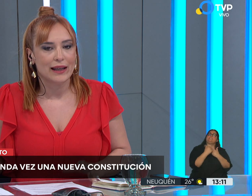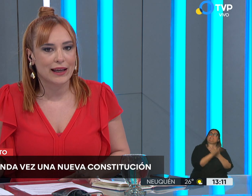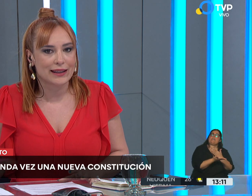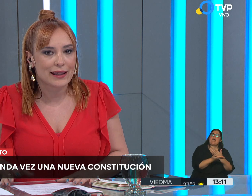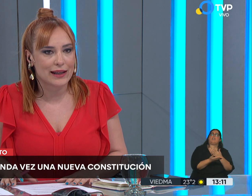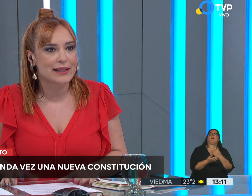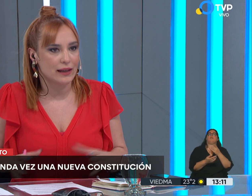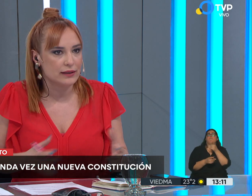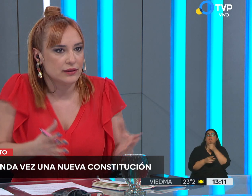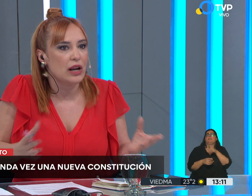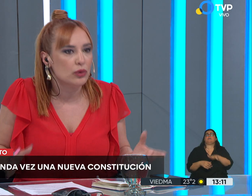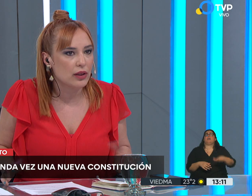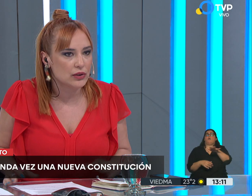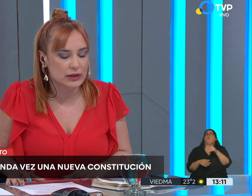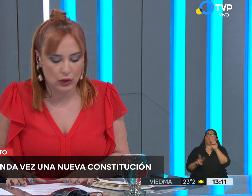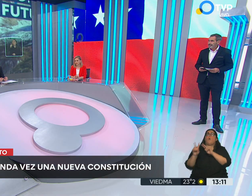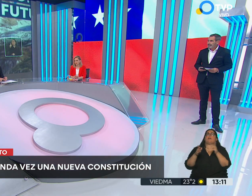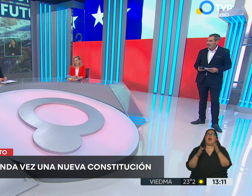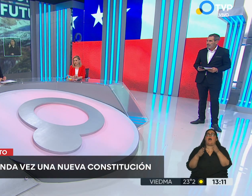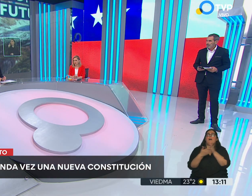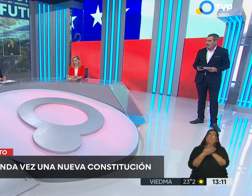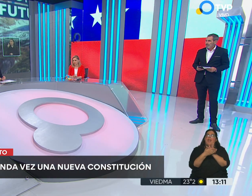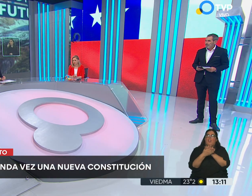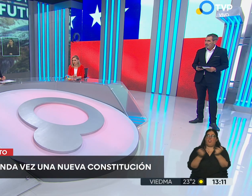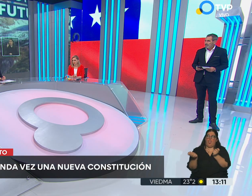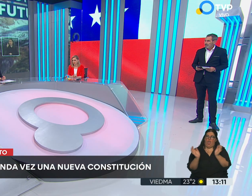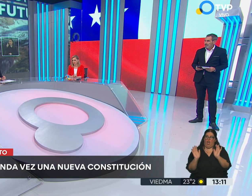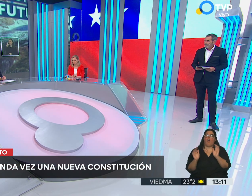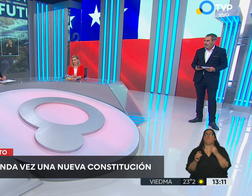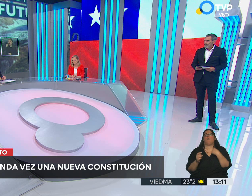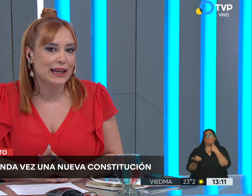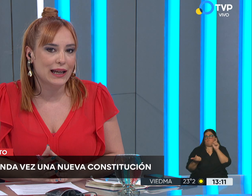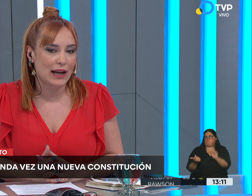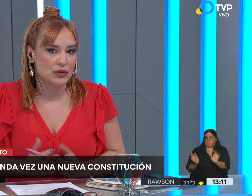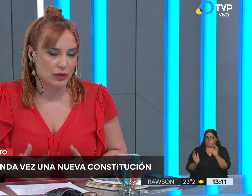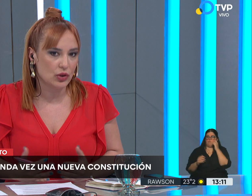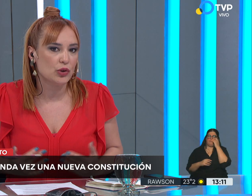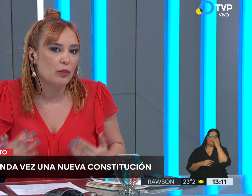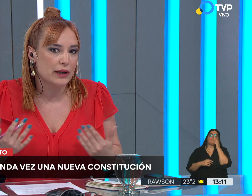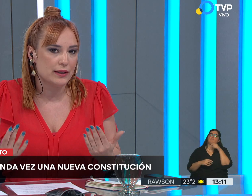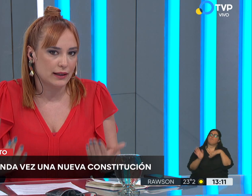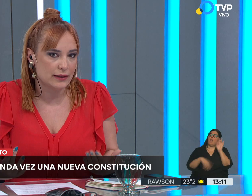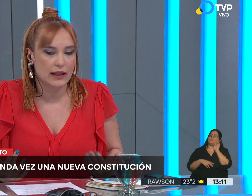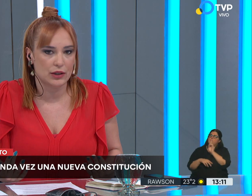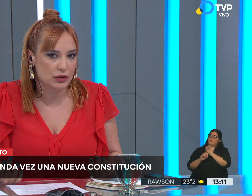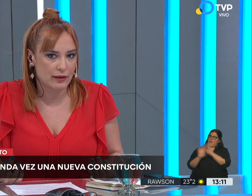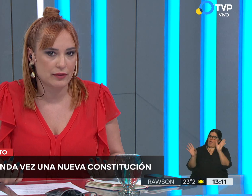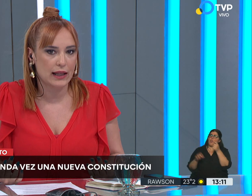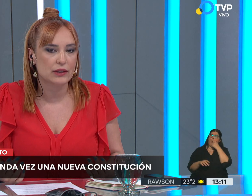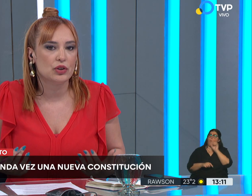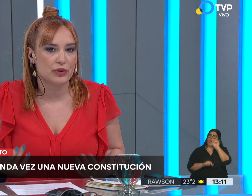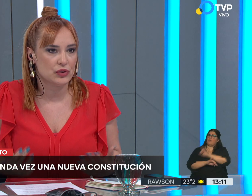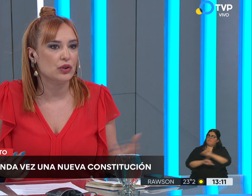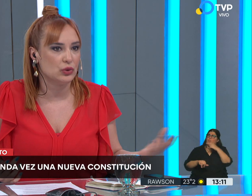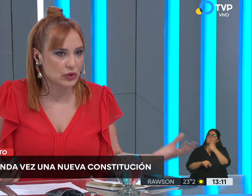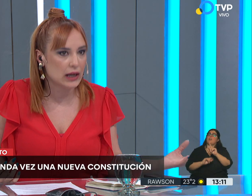más de derecha. Son algunos de los interrogantes que me parece que surgen. Pero creo que lo que queda claro, y sobre todo con un Boric que dice que no se va a llevar